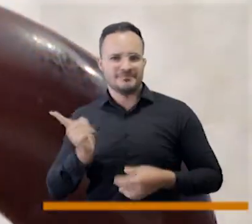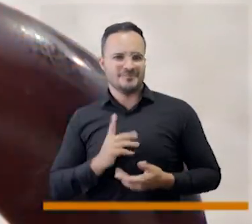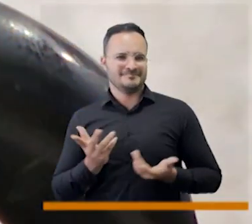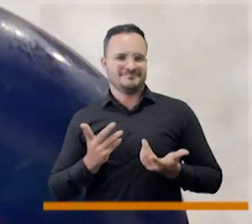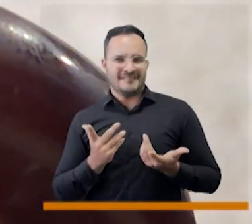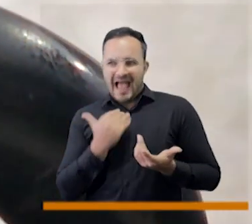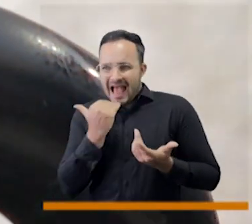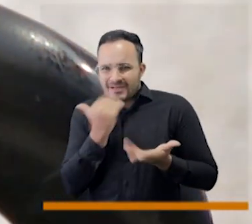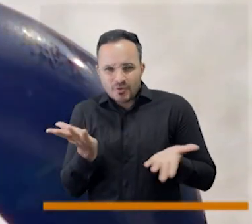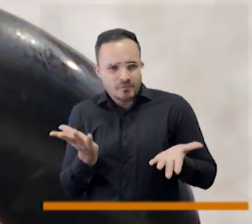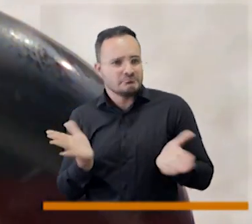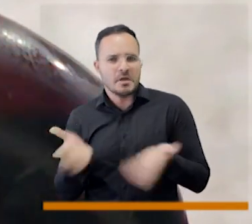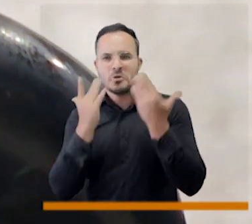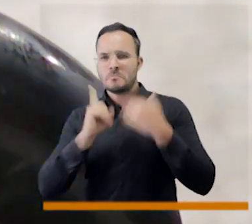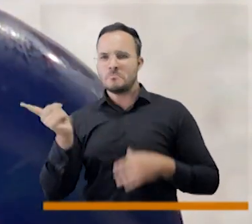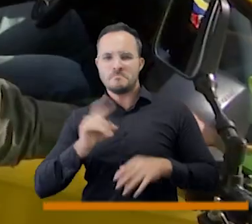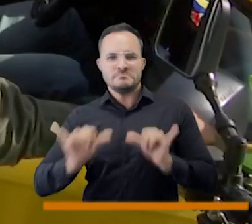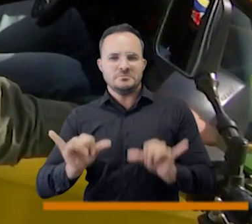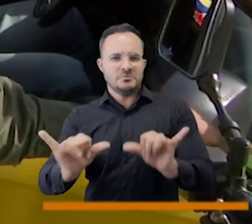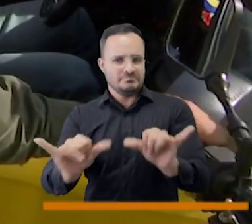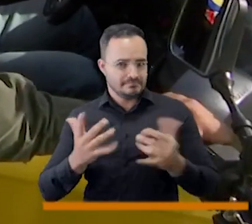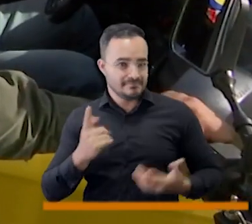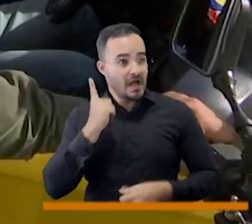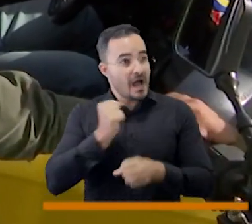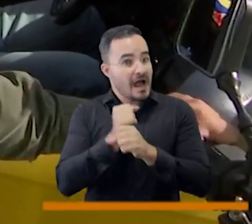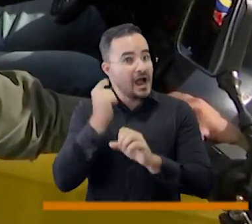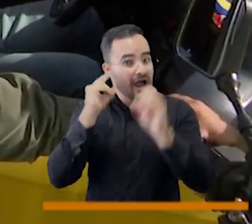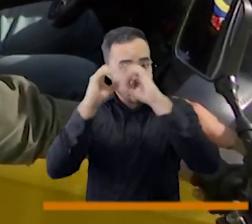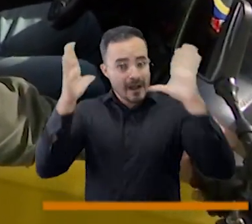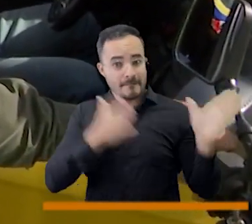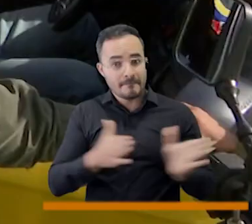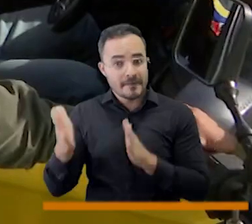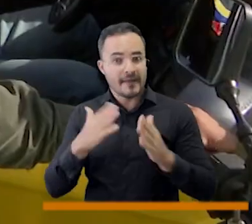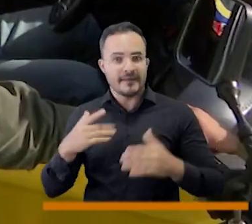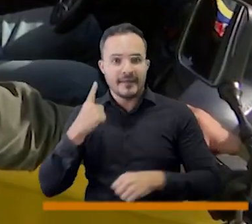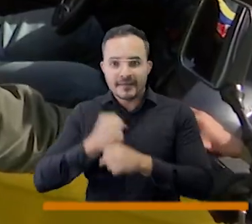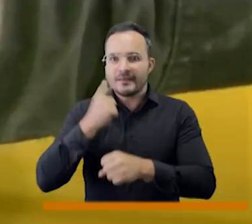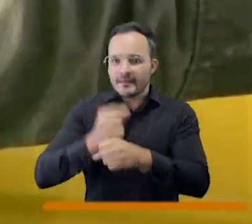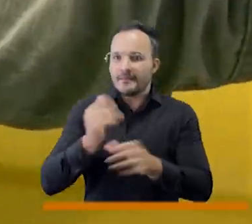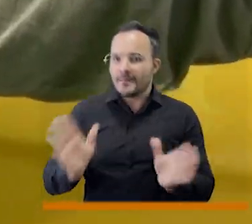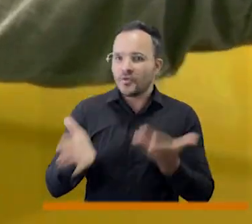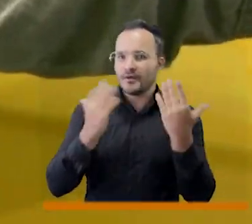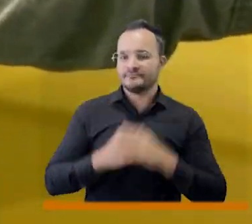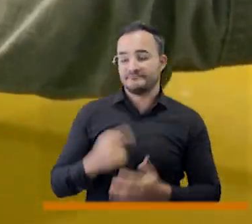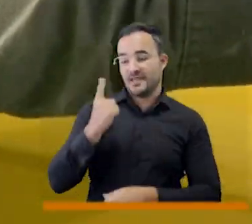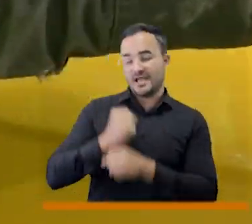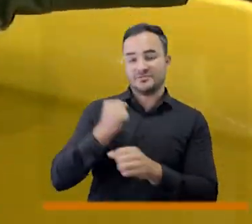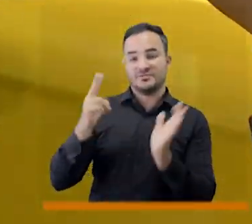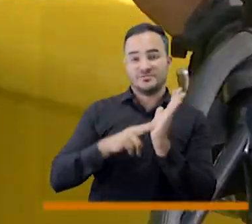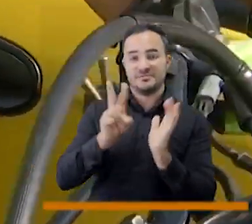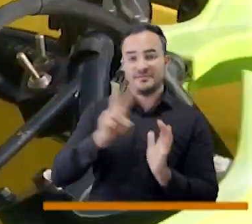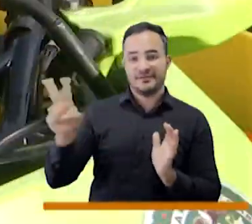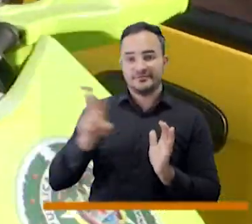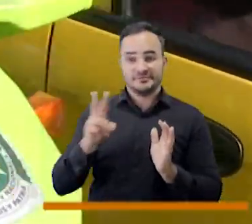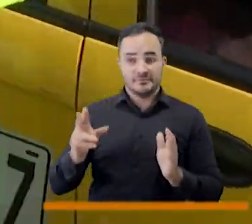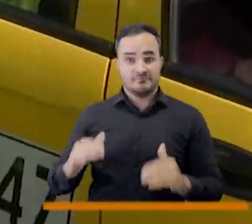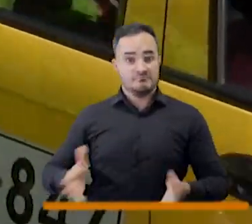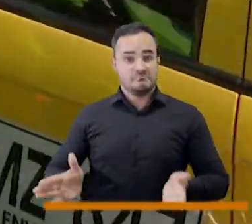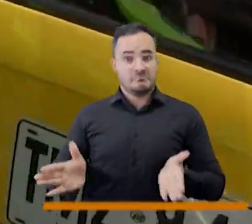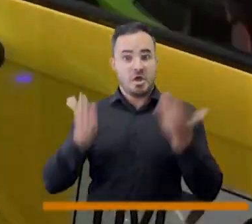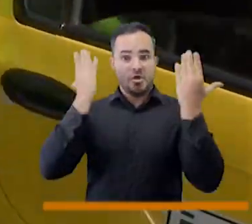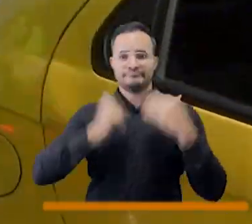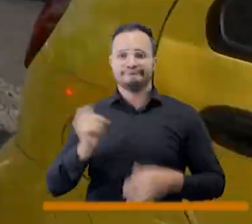indicadores, o lo que se quiere desde la alcaldía, es que cada año disminuyan los niveles de delincuencia en estos aspectos, y lo que sucedió en el